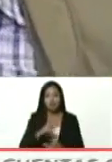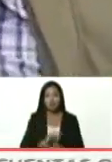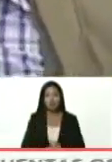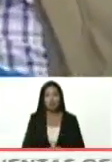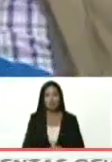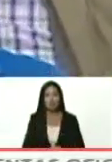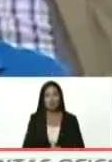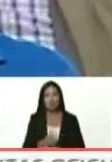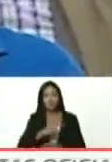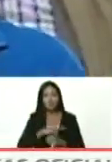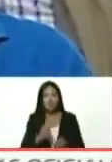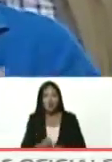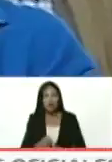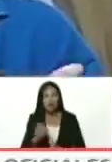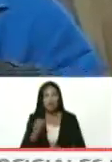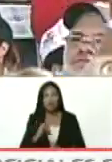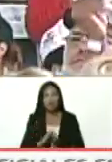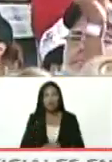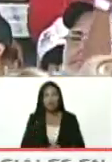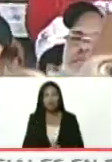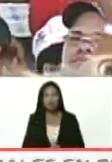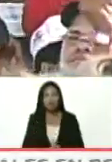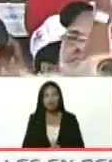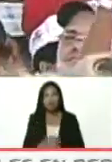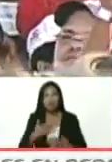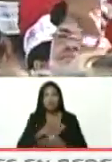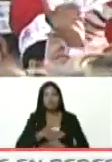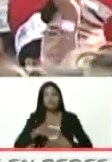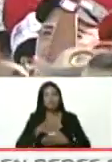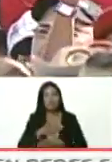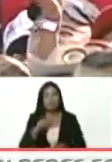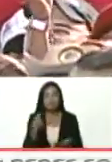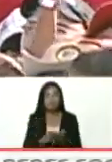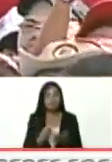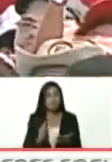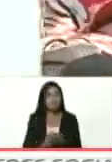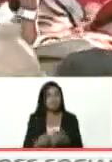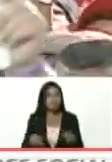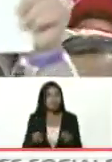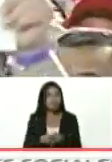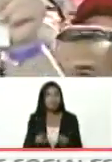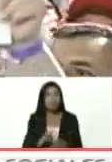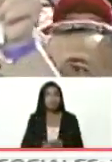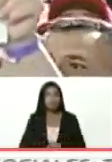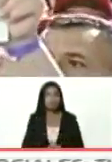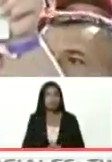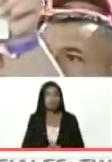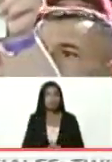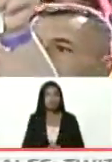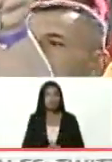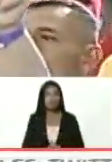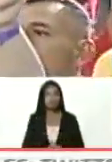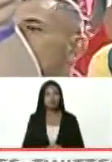pura, fresca, sana del financiamiento.